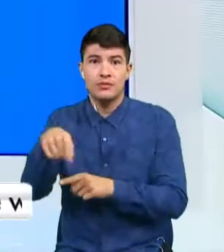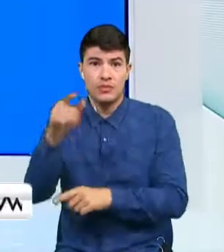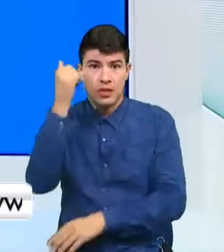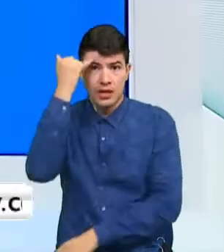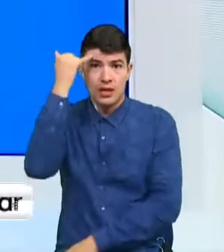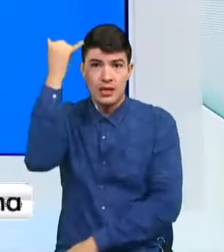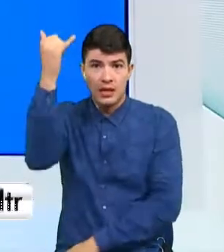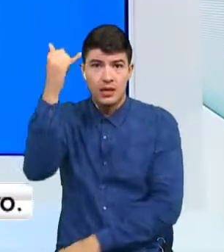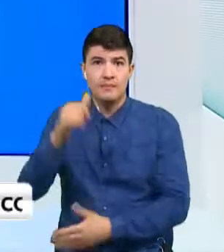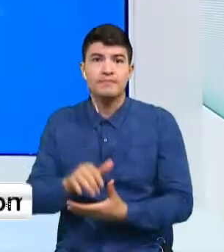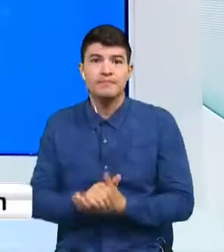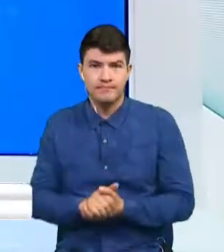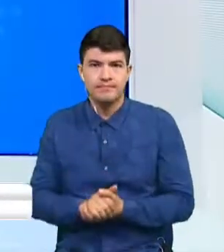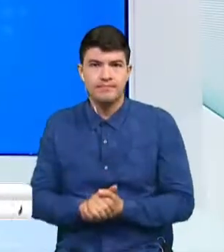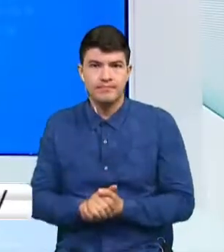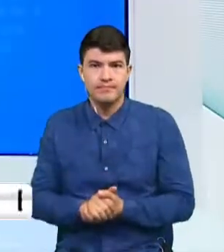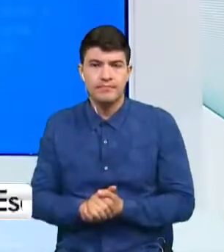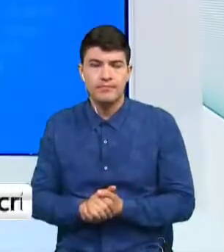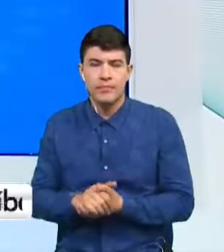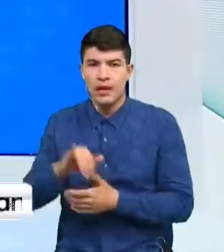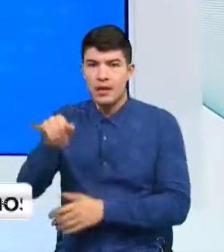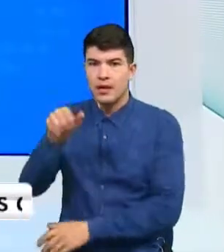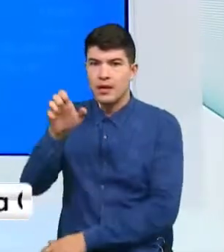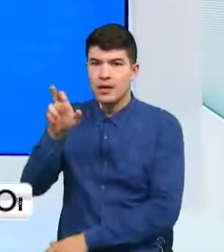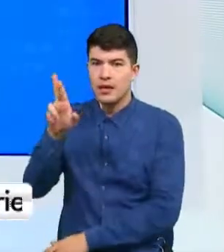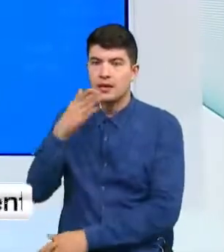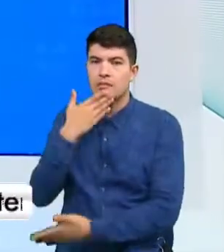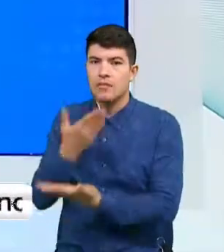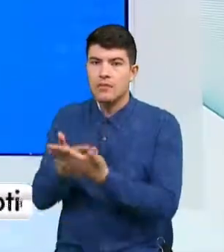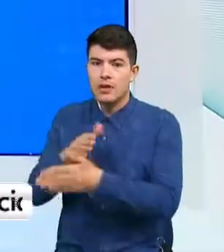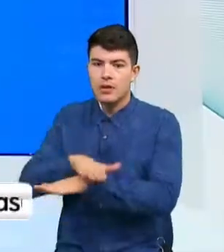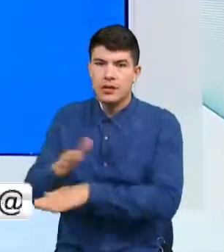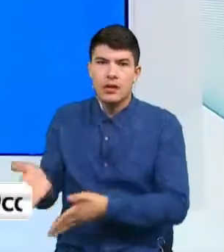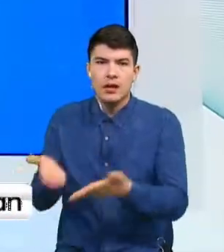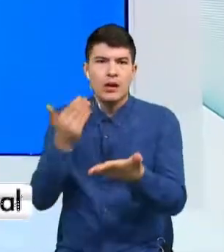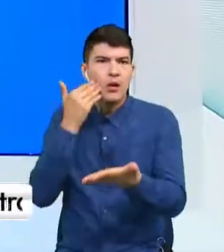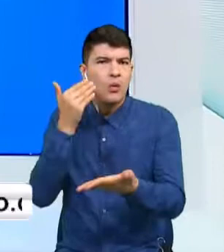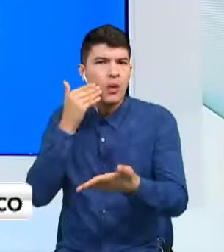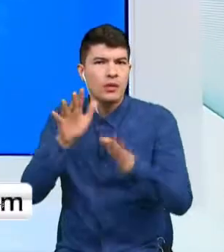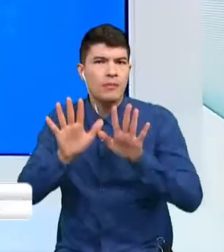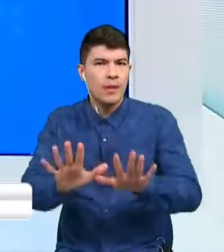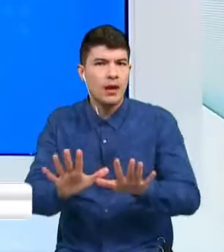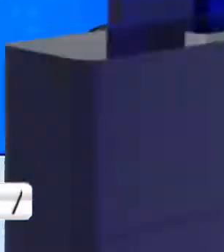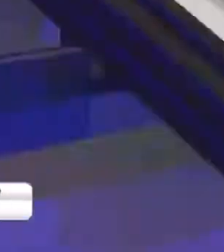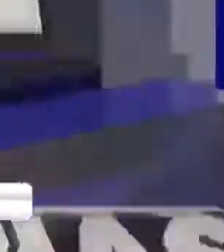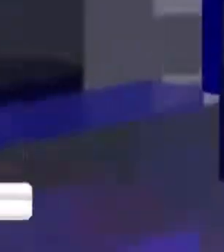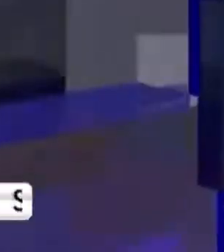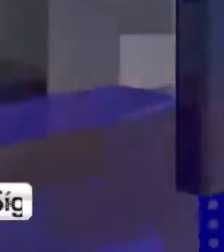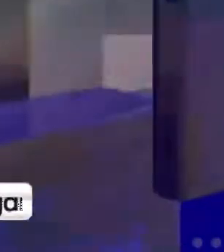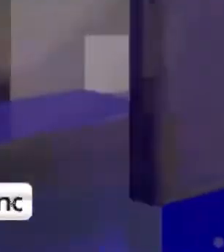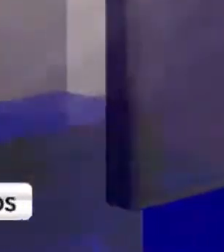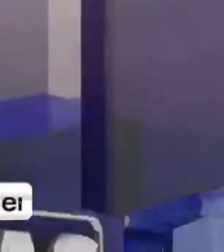idea los detalles con nuestro periodista geither lo gato jáiber buenas tardes para cuando está programado este paro